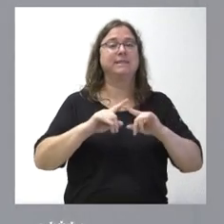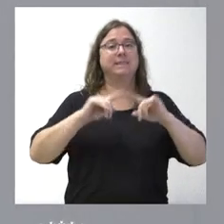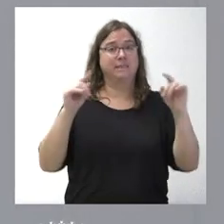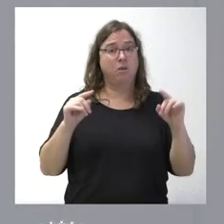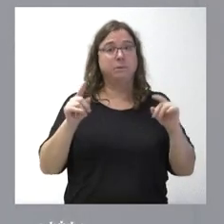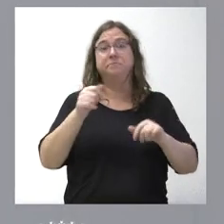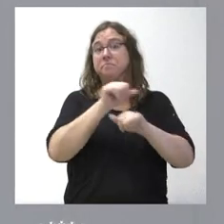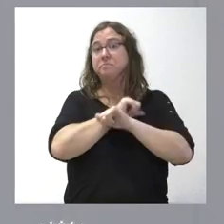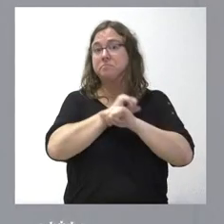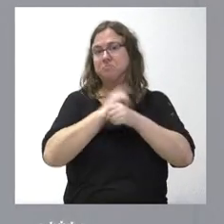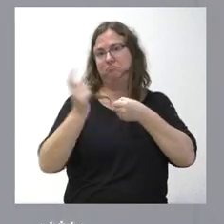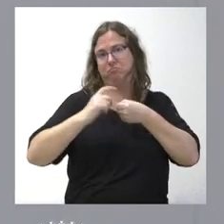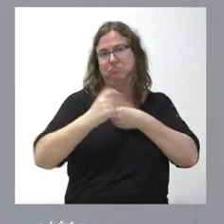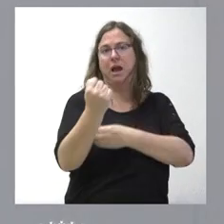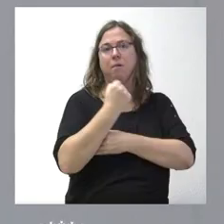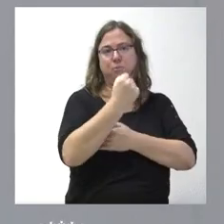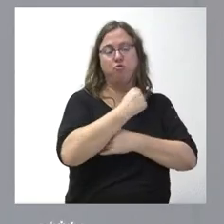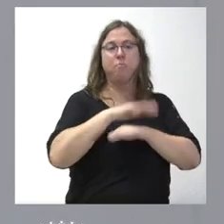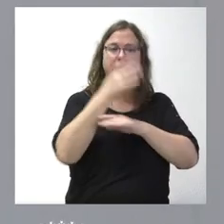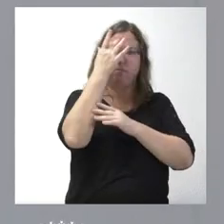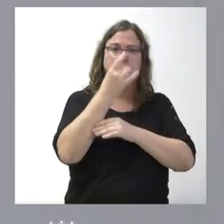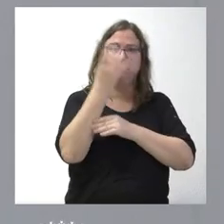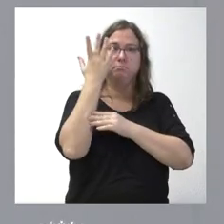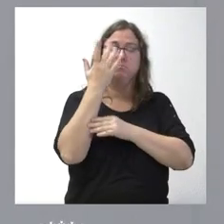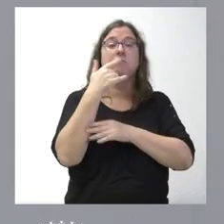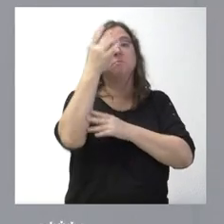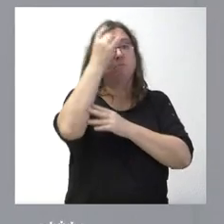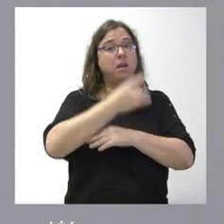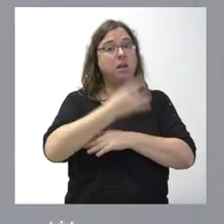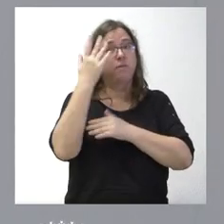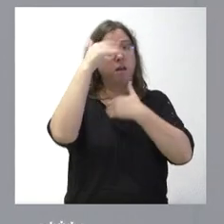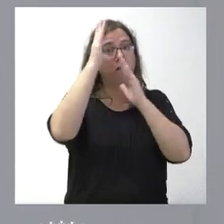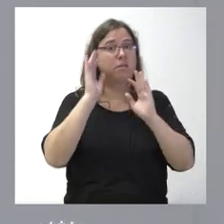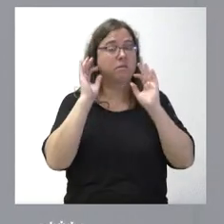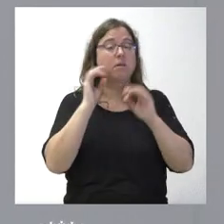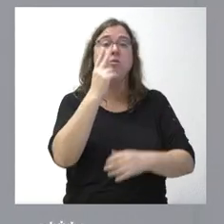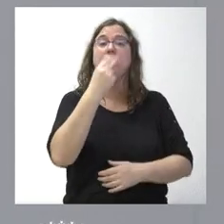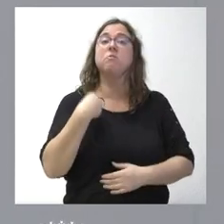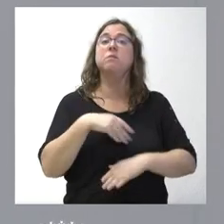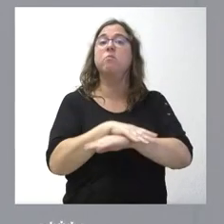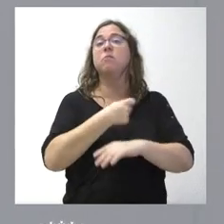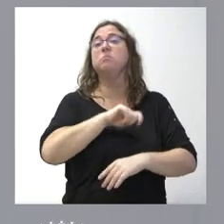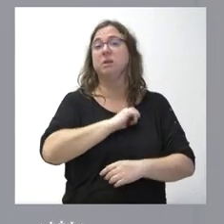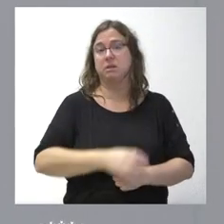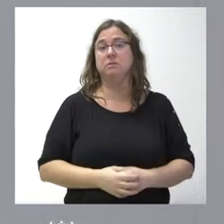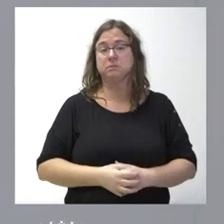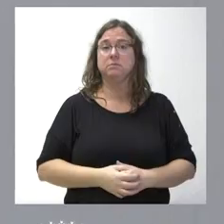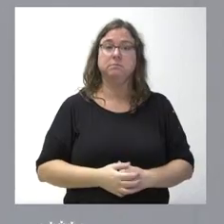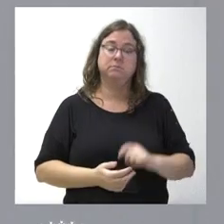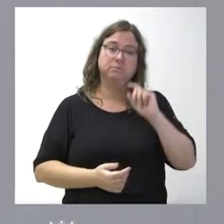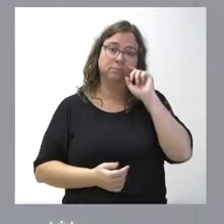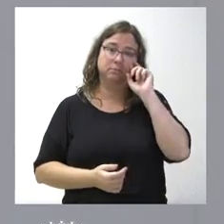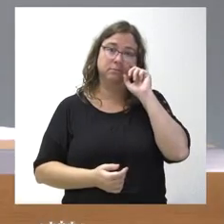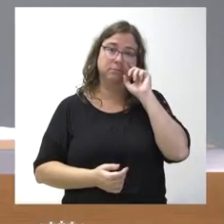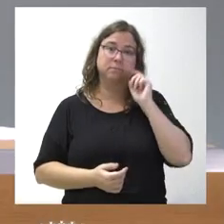esperamos sumar apoyos a esta iniciativa y que esta iniciativa sea atendida Como así comprometió el propio gobierno de España